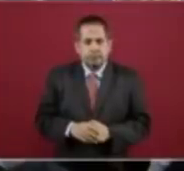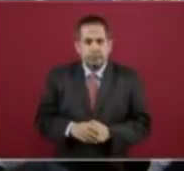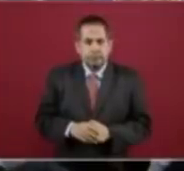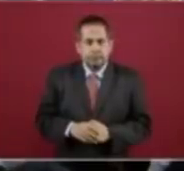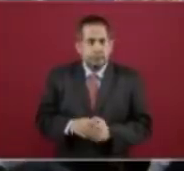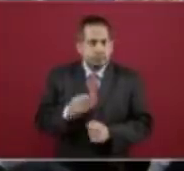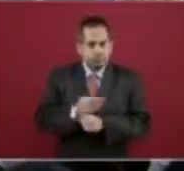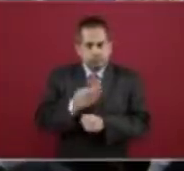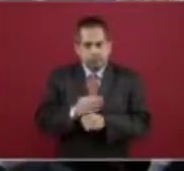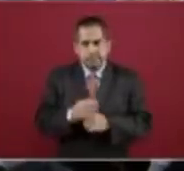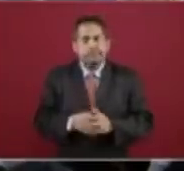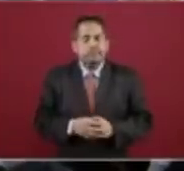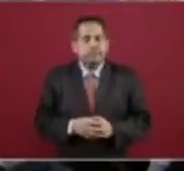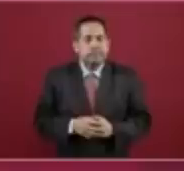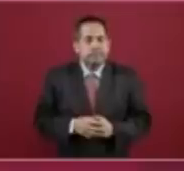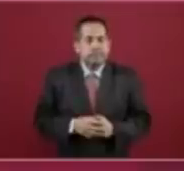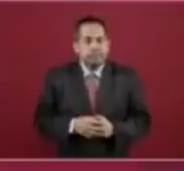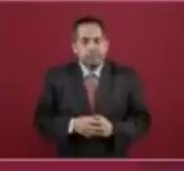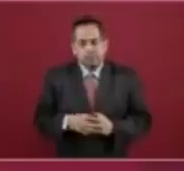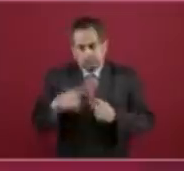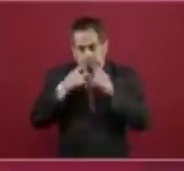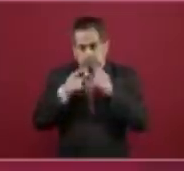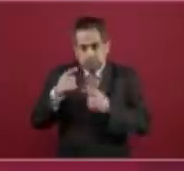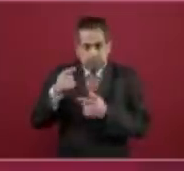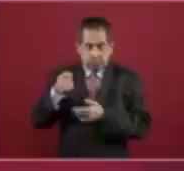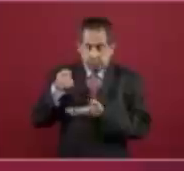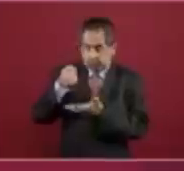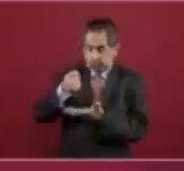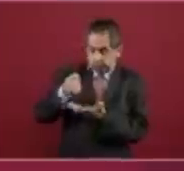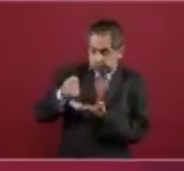Vamos a tener ya el presupuesto